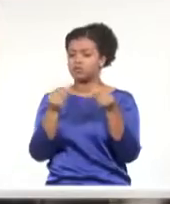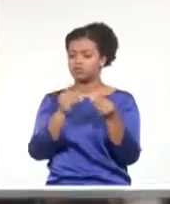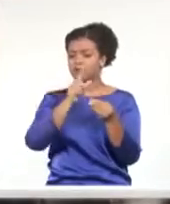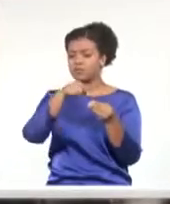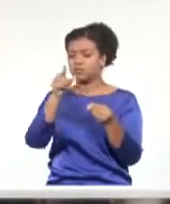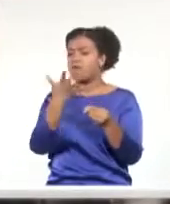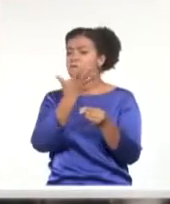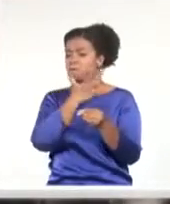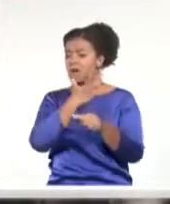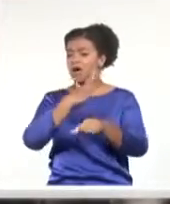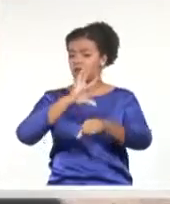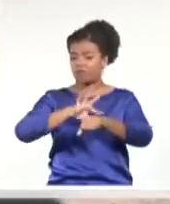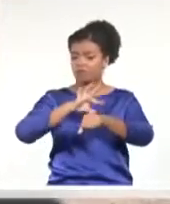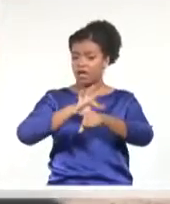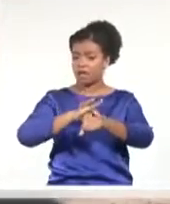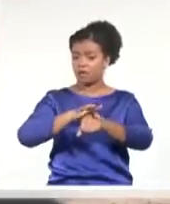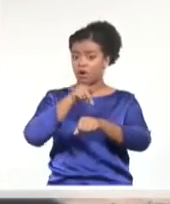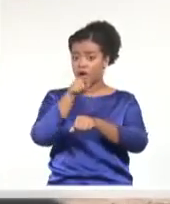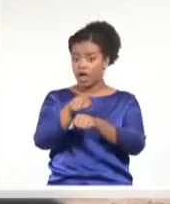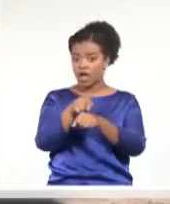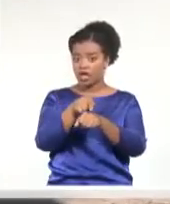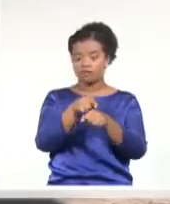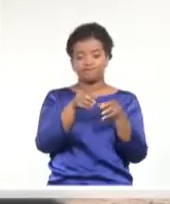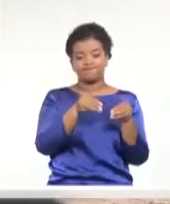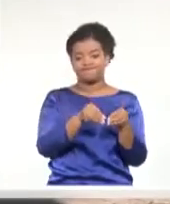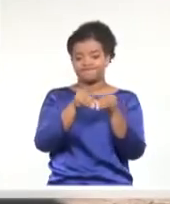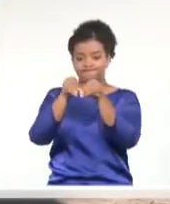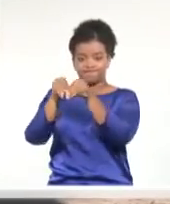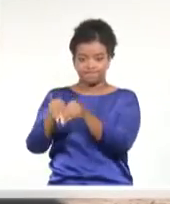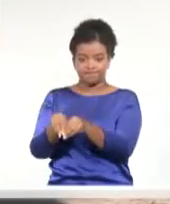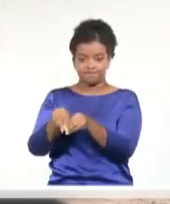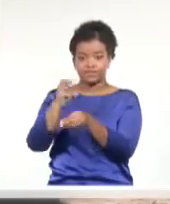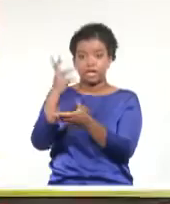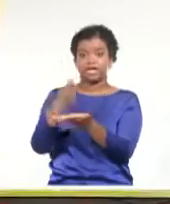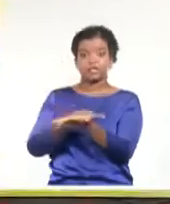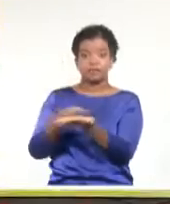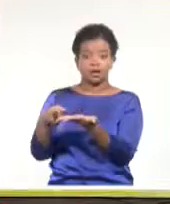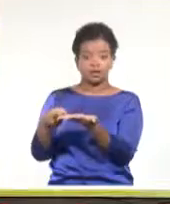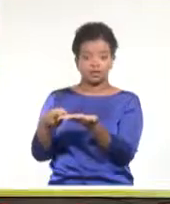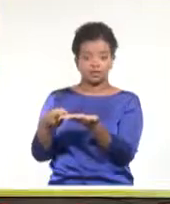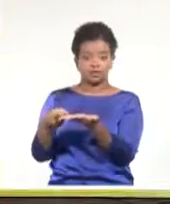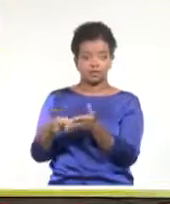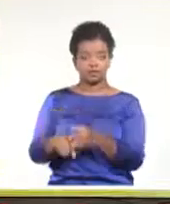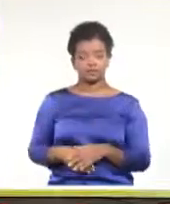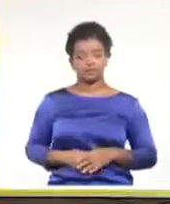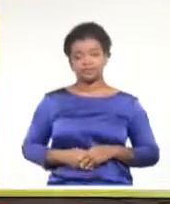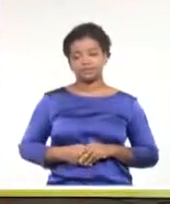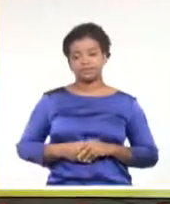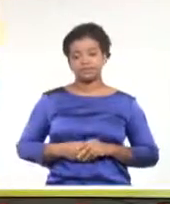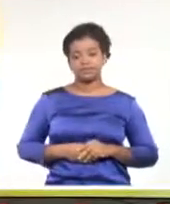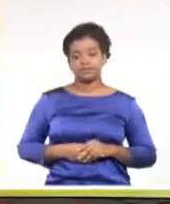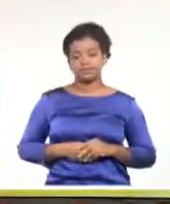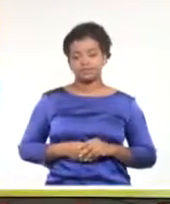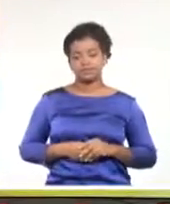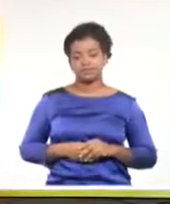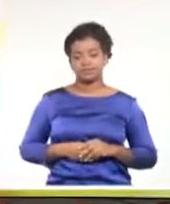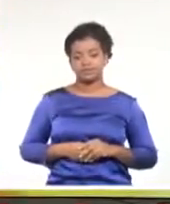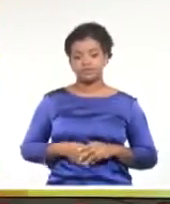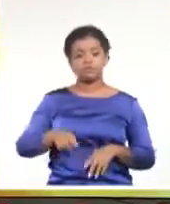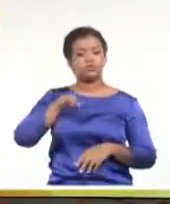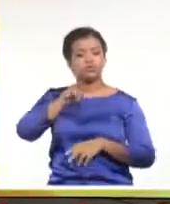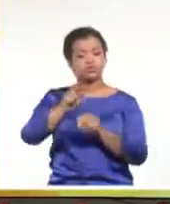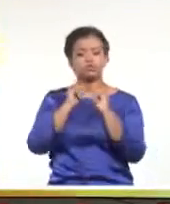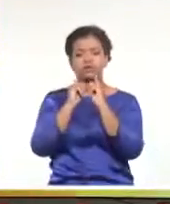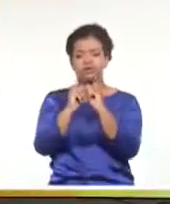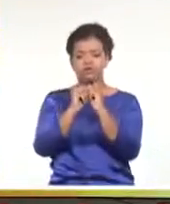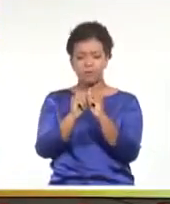sospechosos, están aislados del resto de Uganda por 3 semanas. Y terminamos con algo que